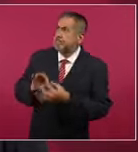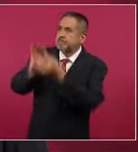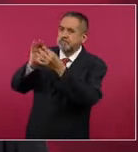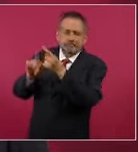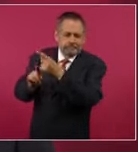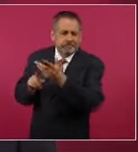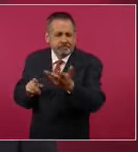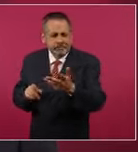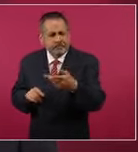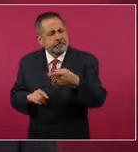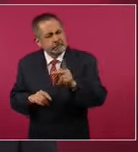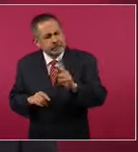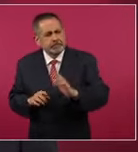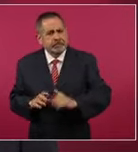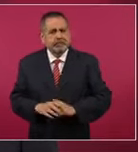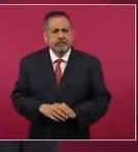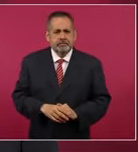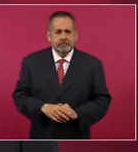Pero